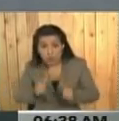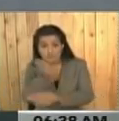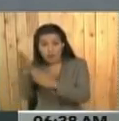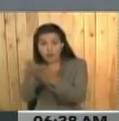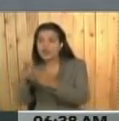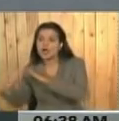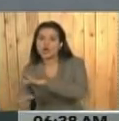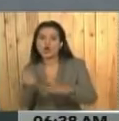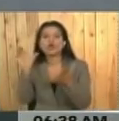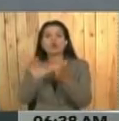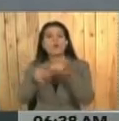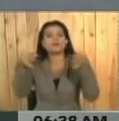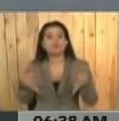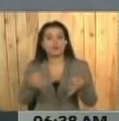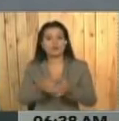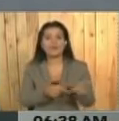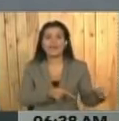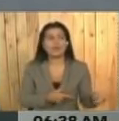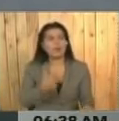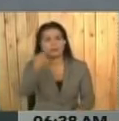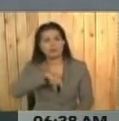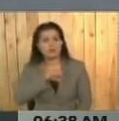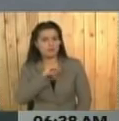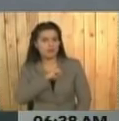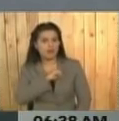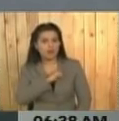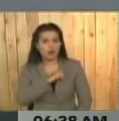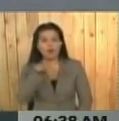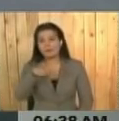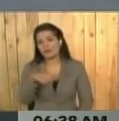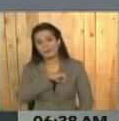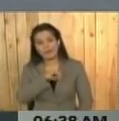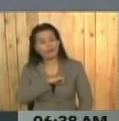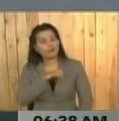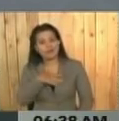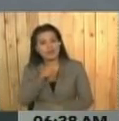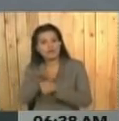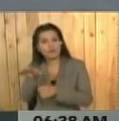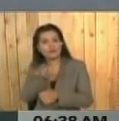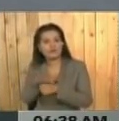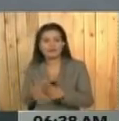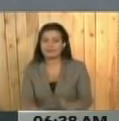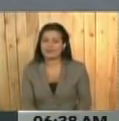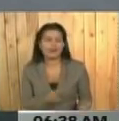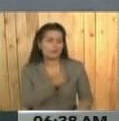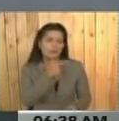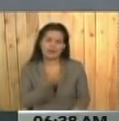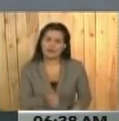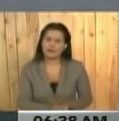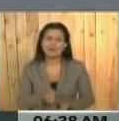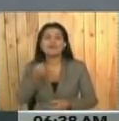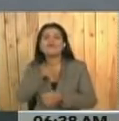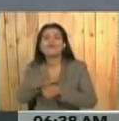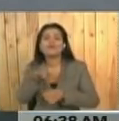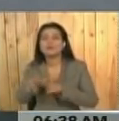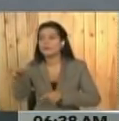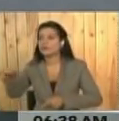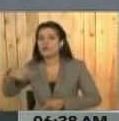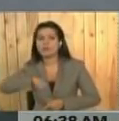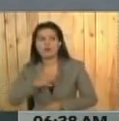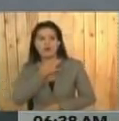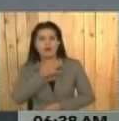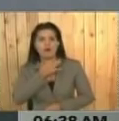versiones para meterle terror a nuestra gente para meterle terror a la familia venezolana y que Bueno al final sienta